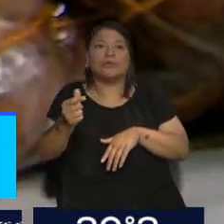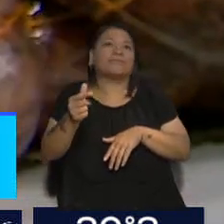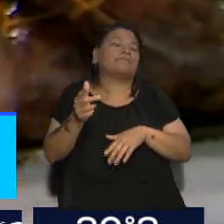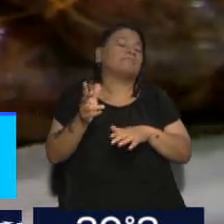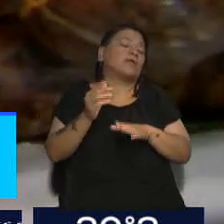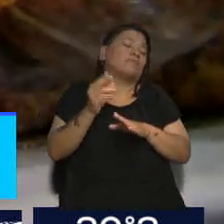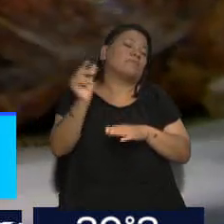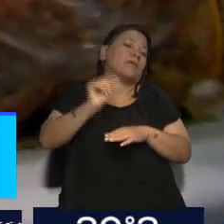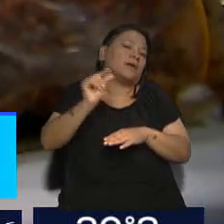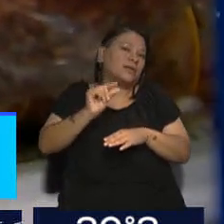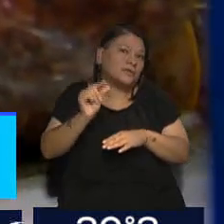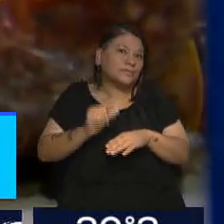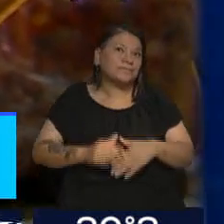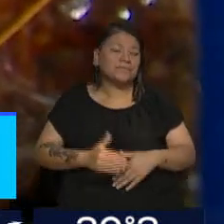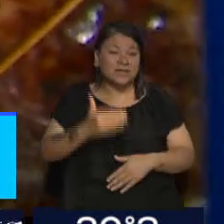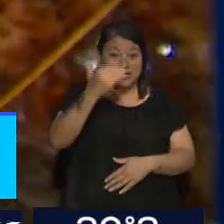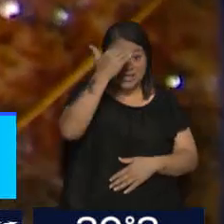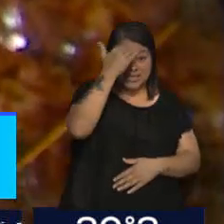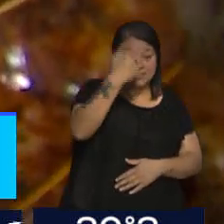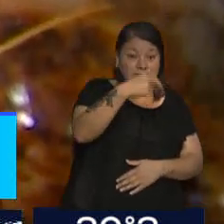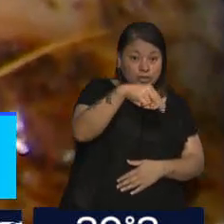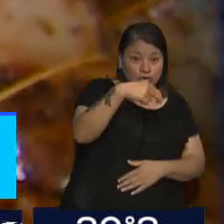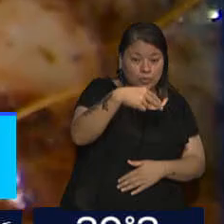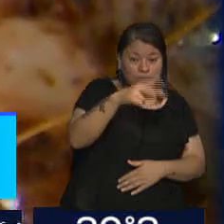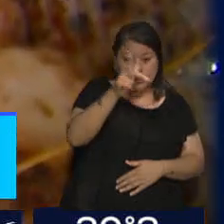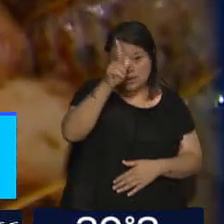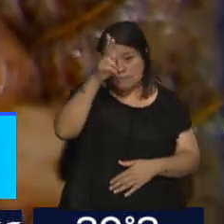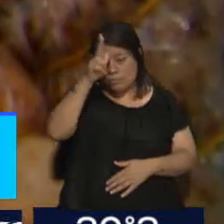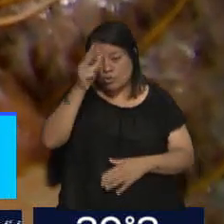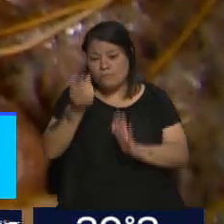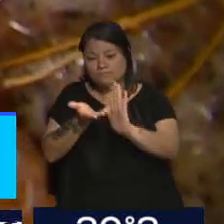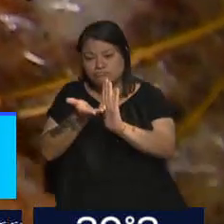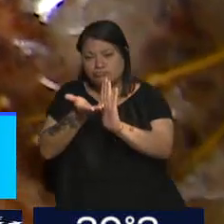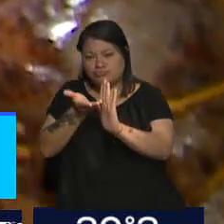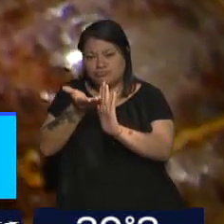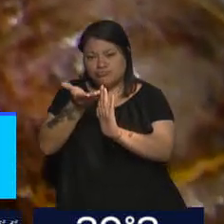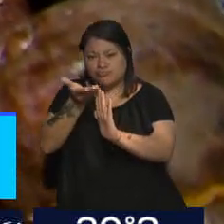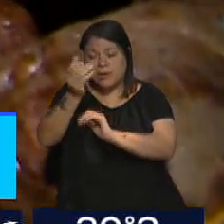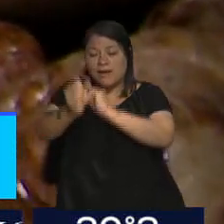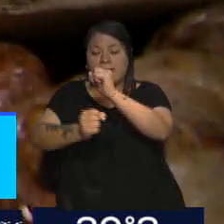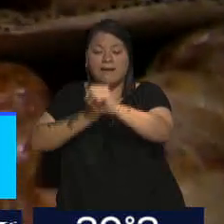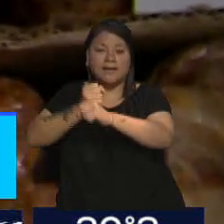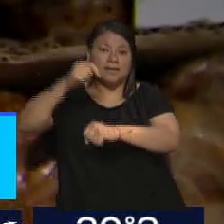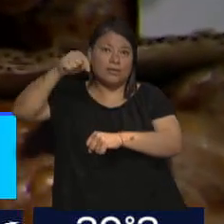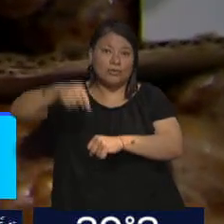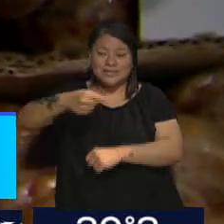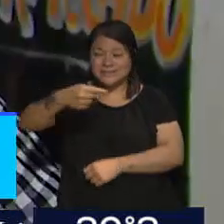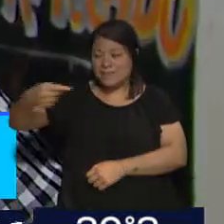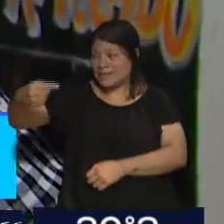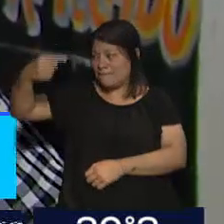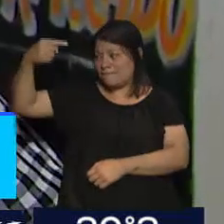variables más baratas. Desde el 15 de noviembre el pollo empezó a aumentar. A la fecha, hasta la semana